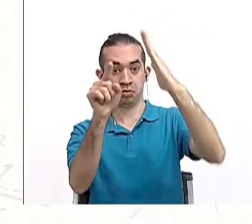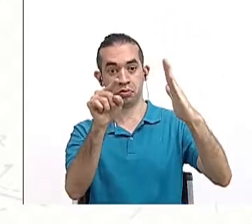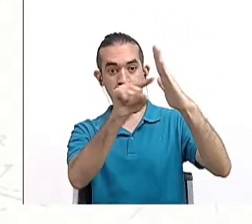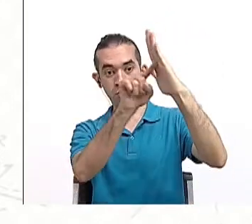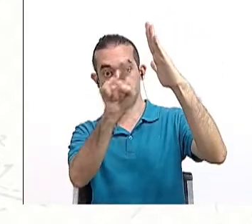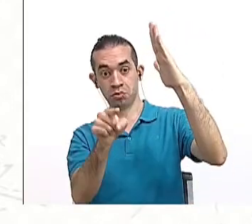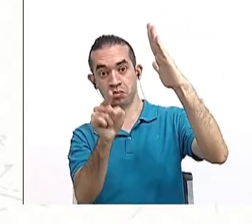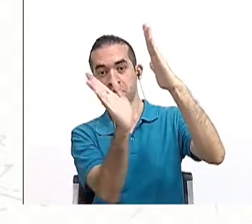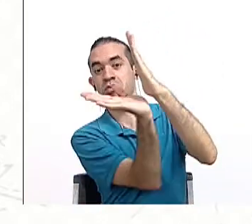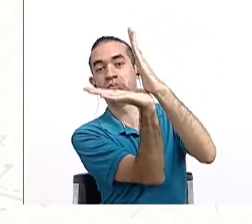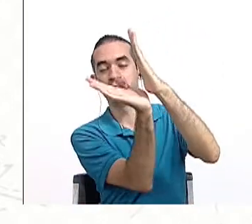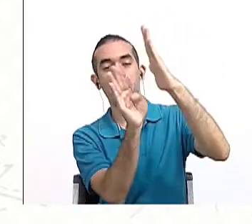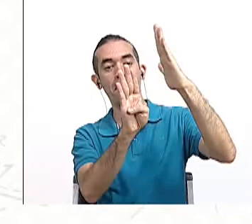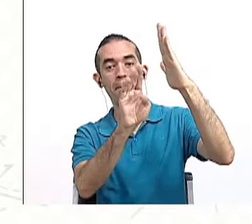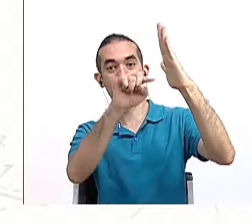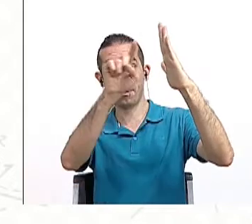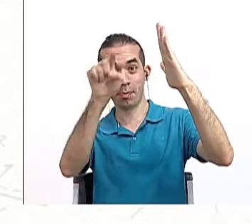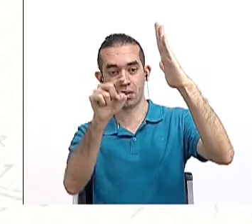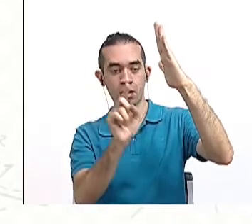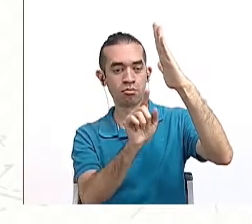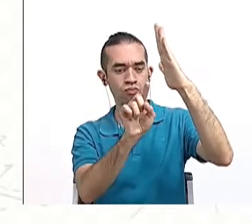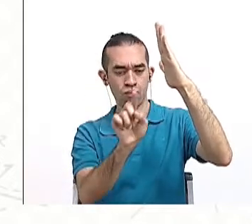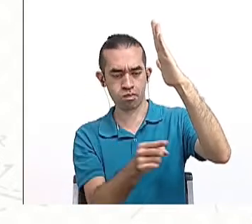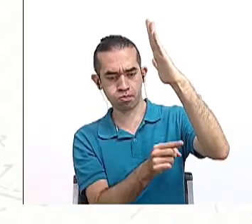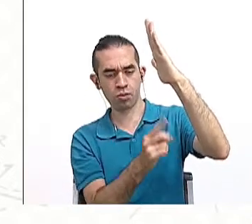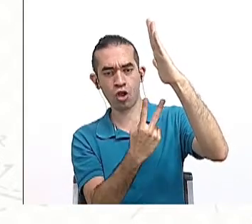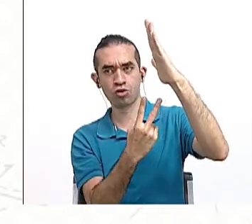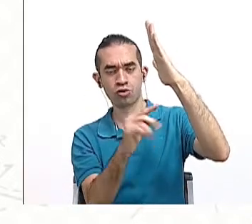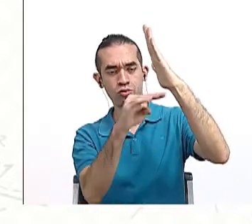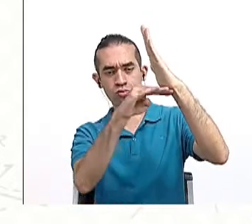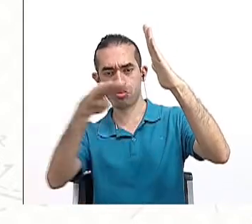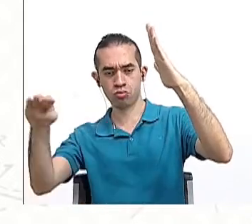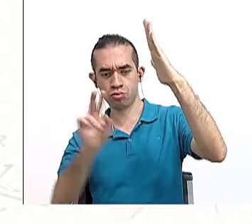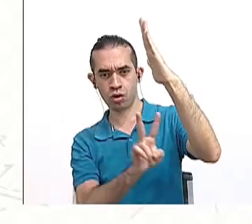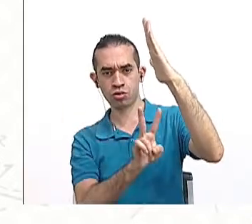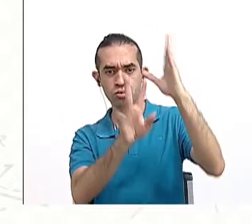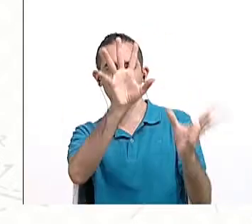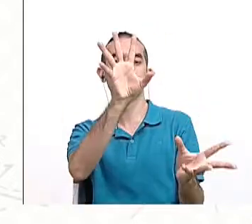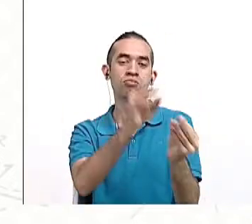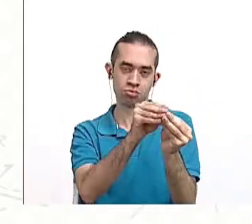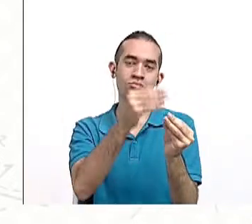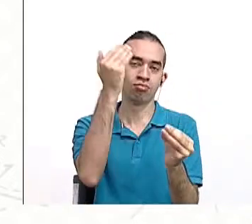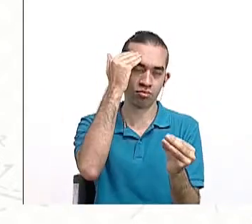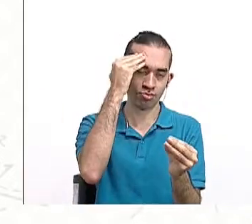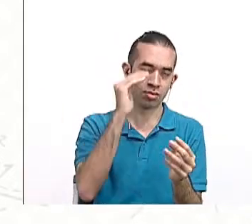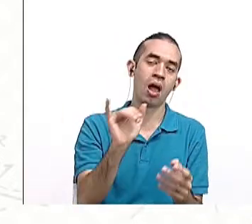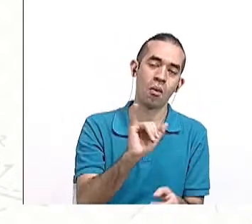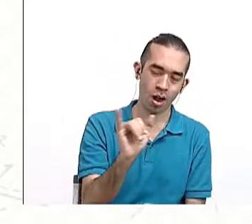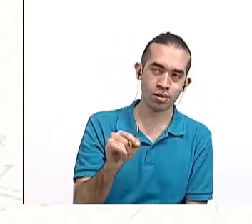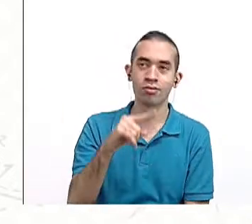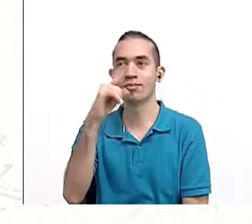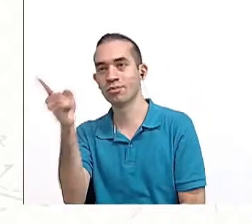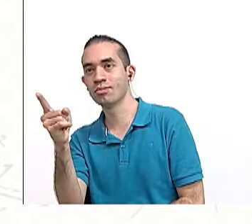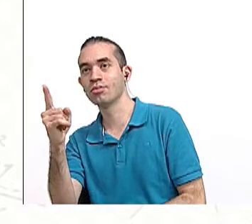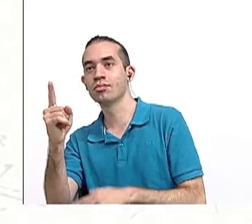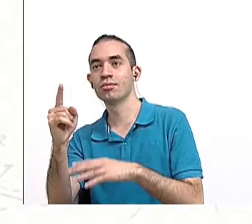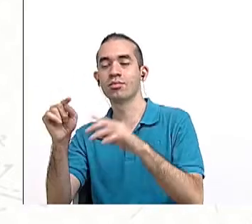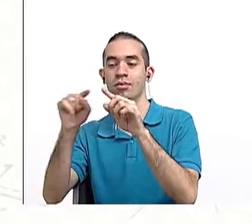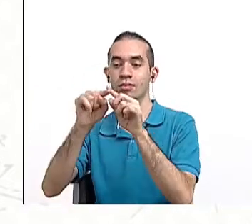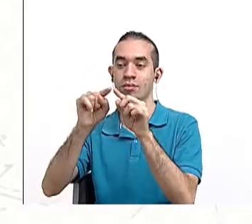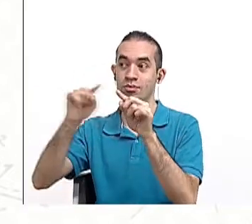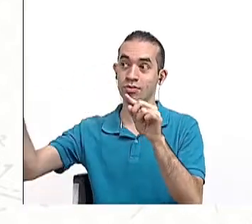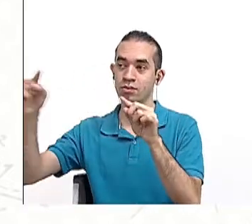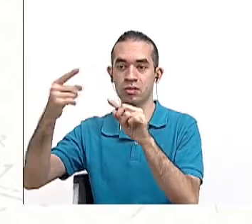media es 2 y pasa lo mismo cierto por rebote va a pasar lo mismo con el ángulo cuya media cita